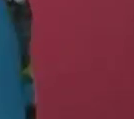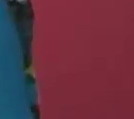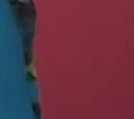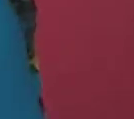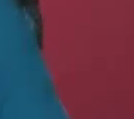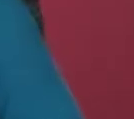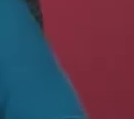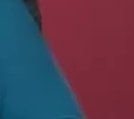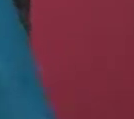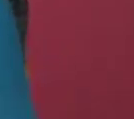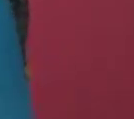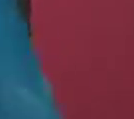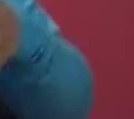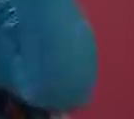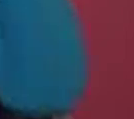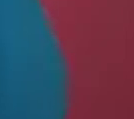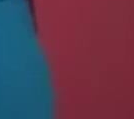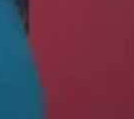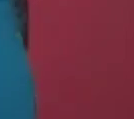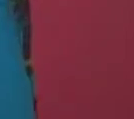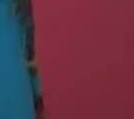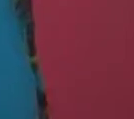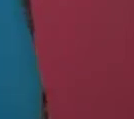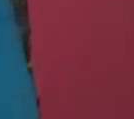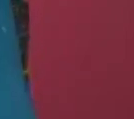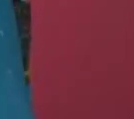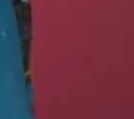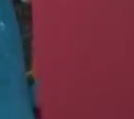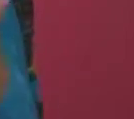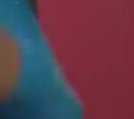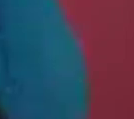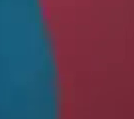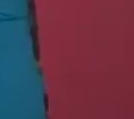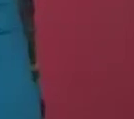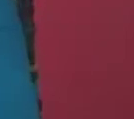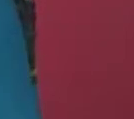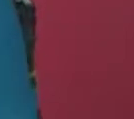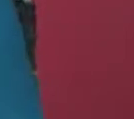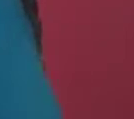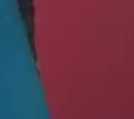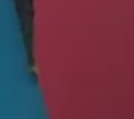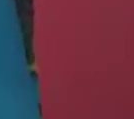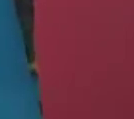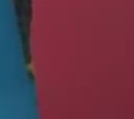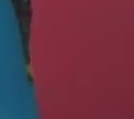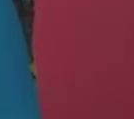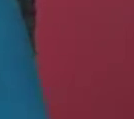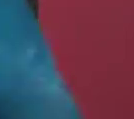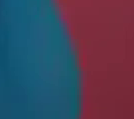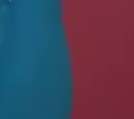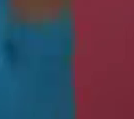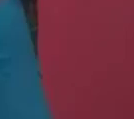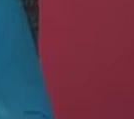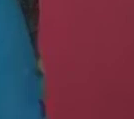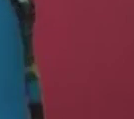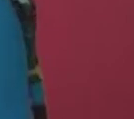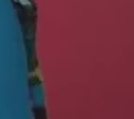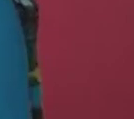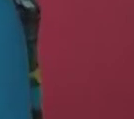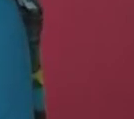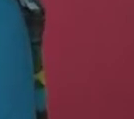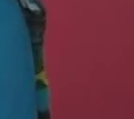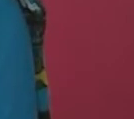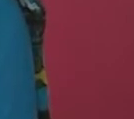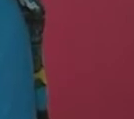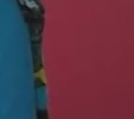pero usemos el teléfono para estar alerta. Hermano, está un falso profeta por aquí, tenga cuidado, no se dejes engañar. Para eso